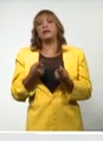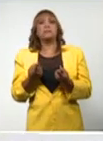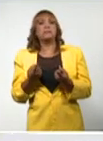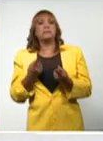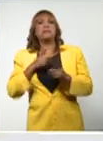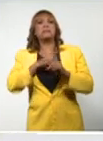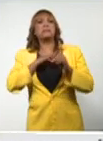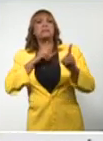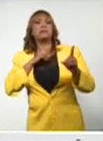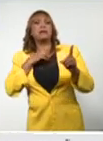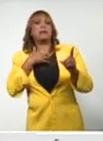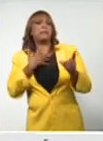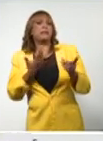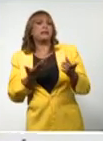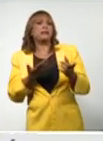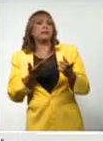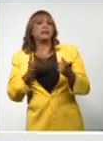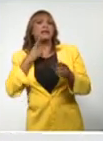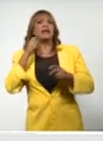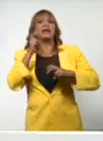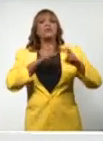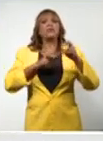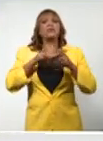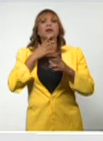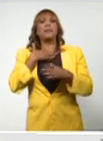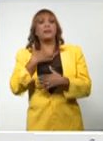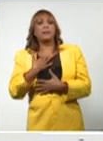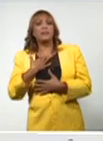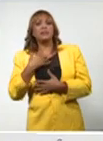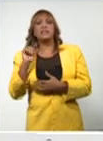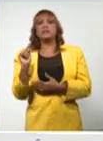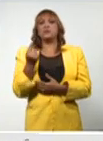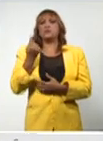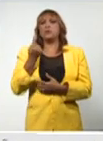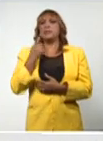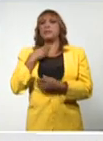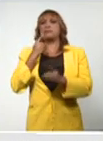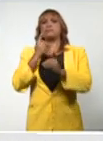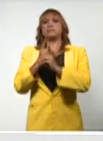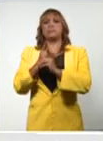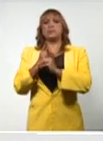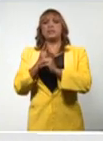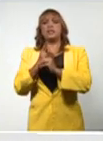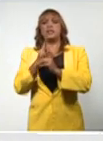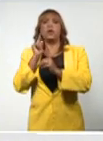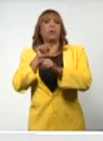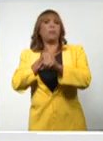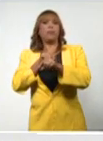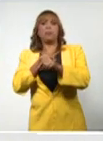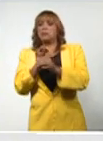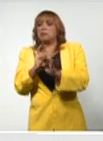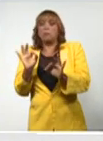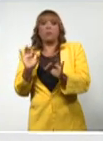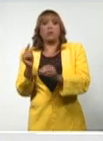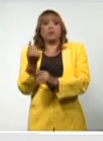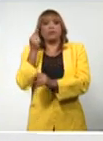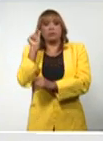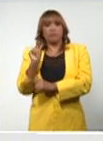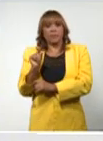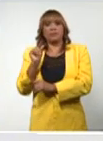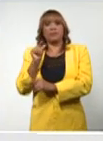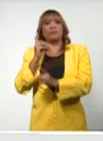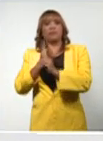a mí y estudiarme a mí, si yo nada más que tuve contacto en un momento determinado con una persona que se